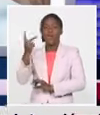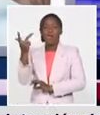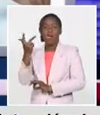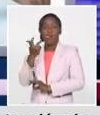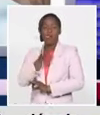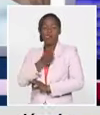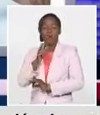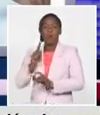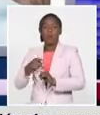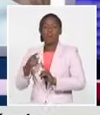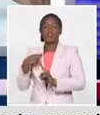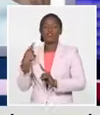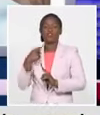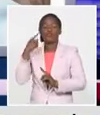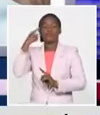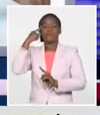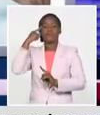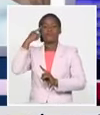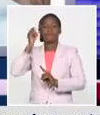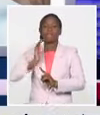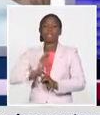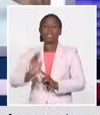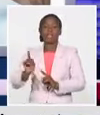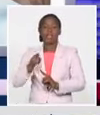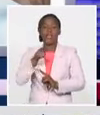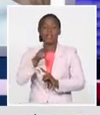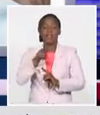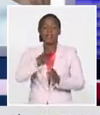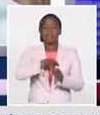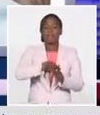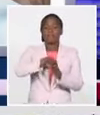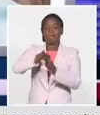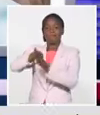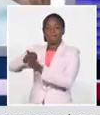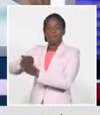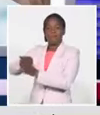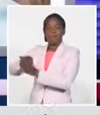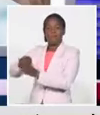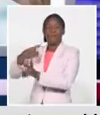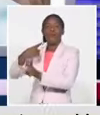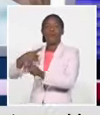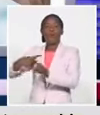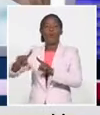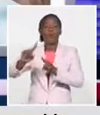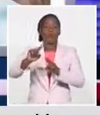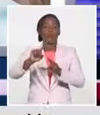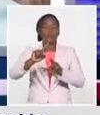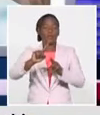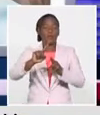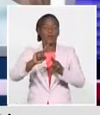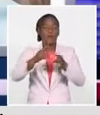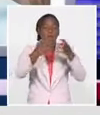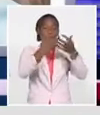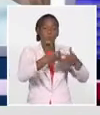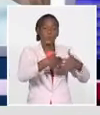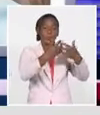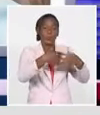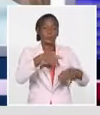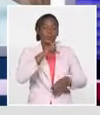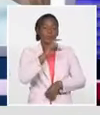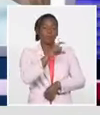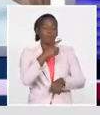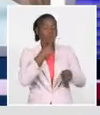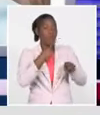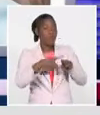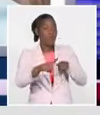en hacer una producción sin timerosal en formato monodosis, por lo cual eso en su momento se avisará y se